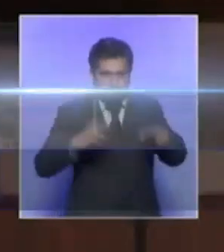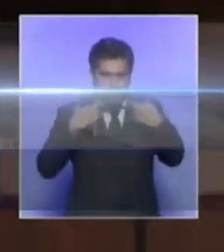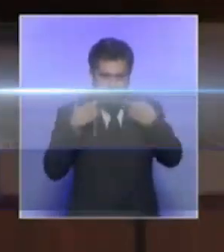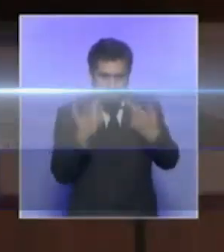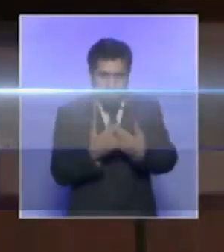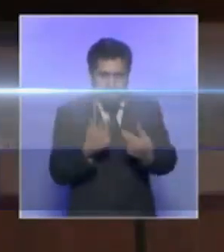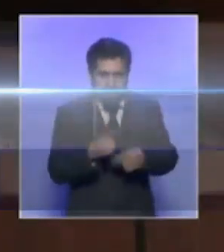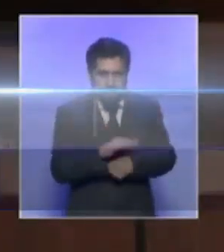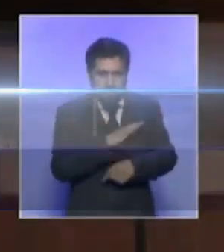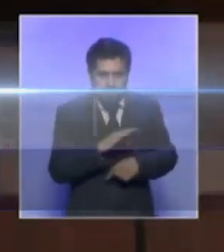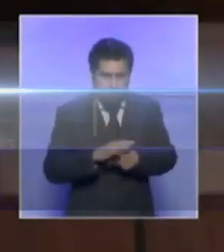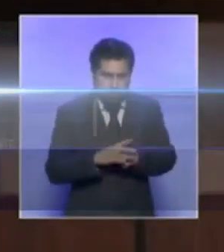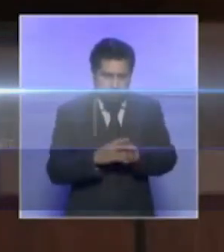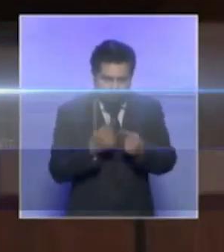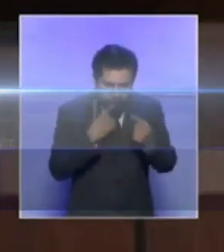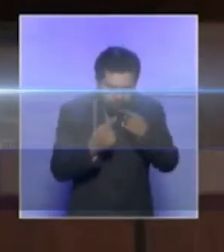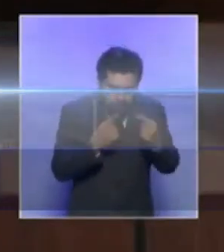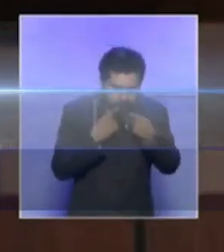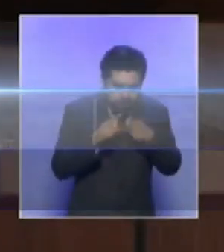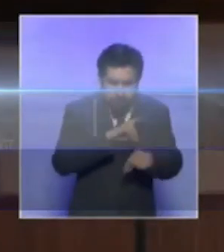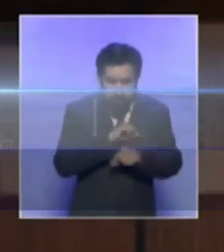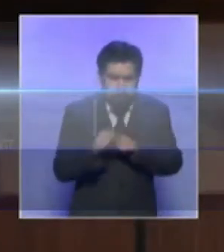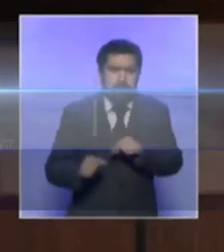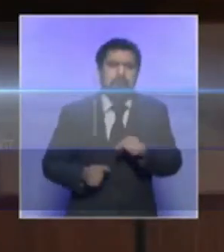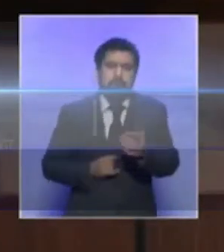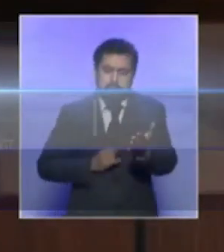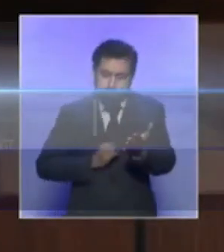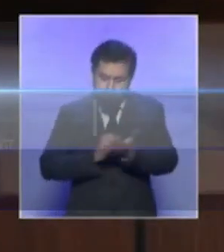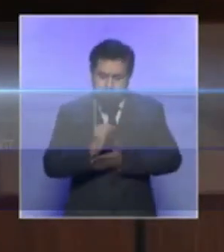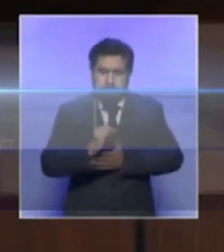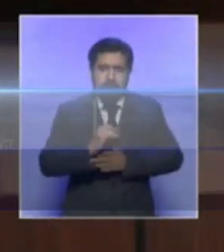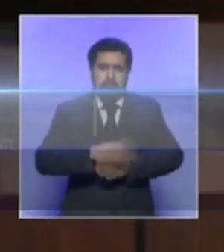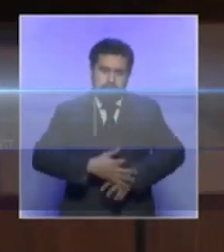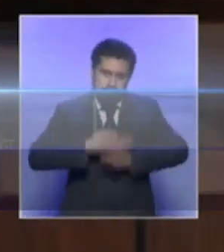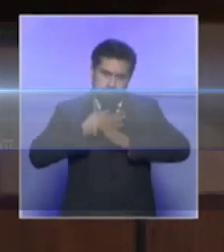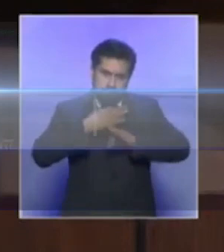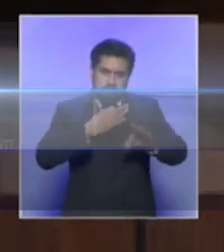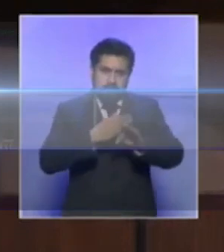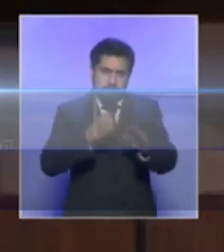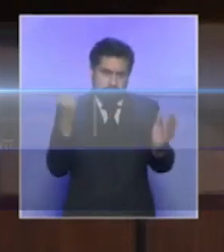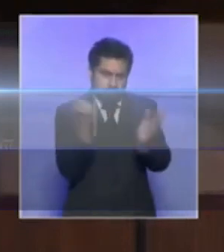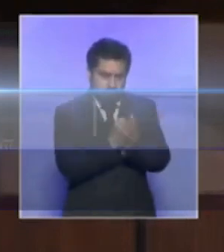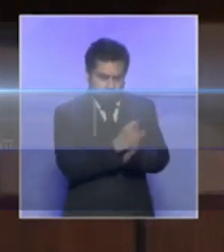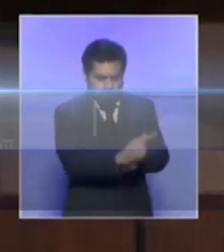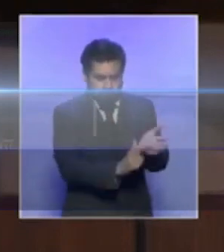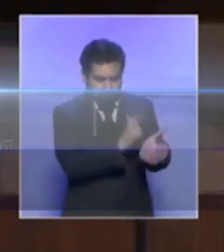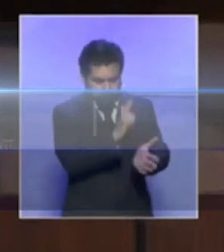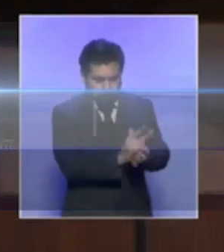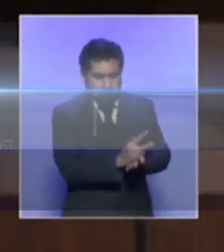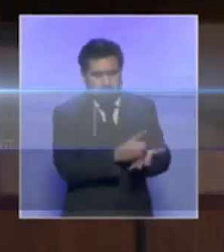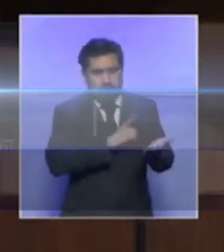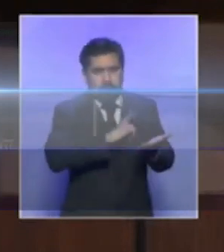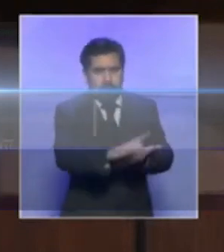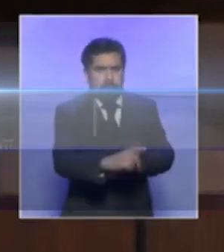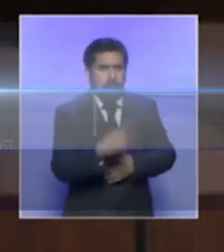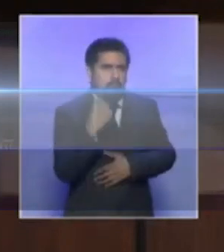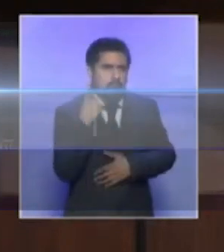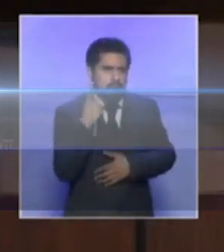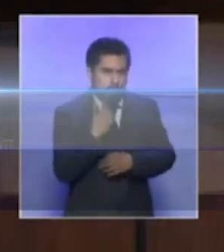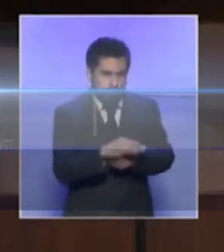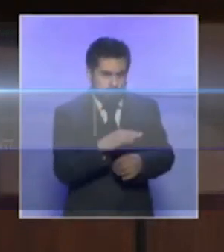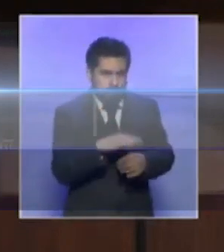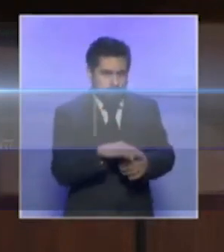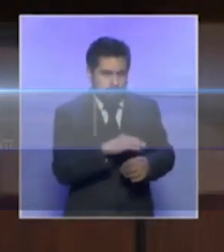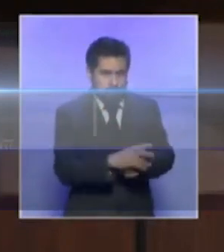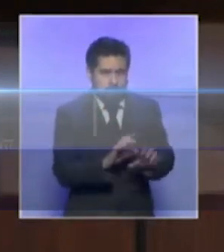sesiones dicte las medidas legislativas necesarias para hacer efectivos los derechos político-electorales de las